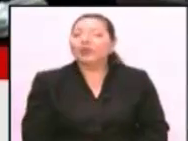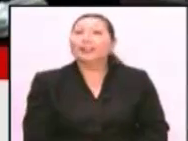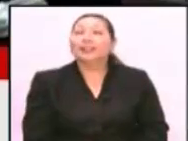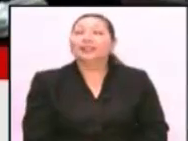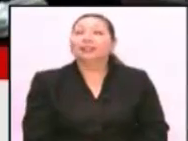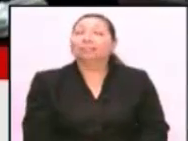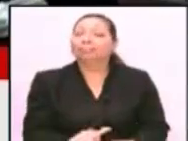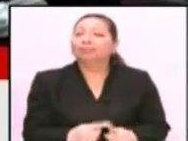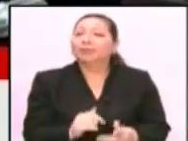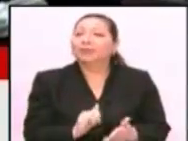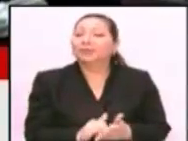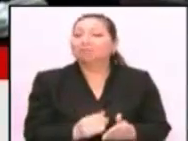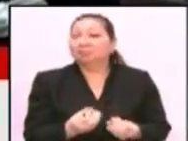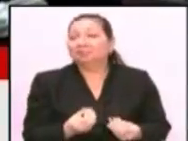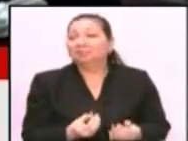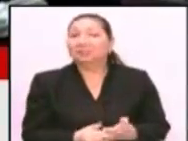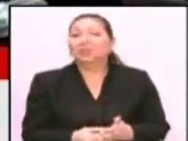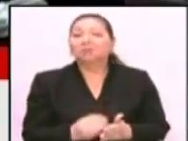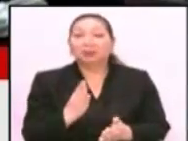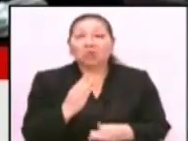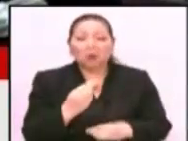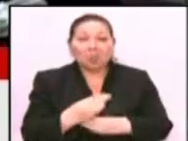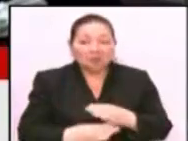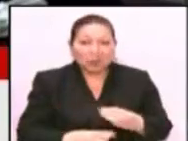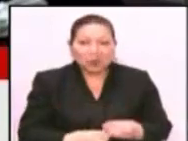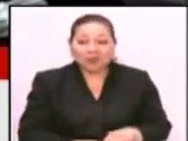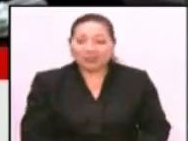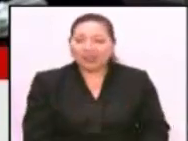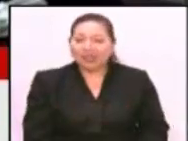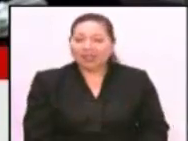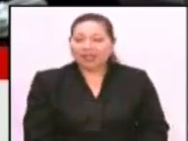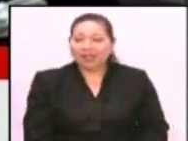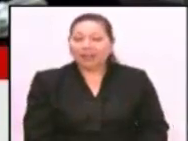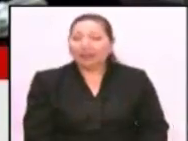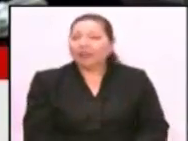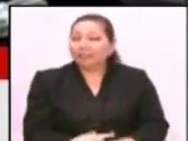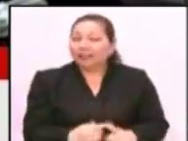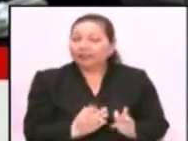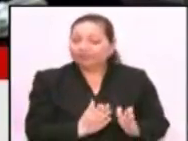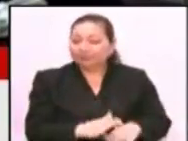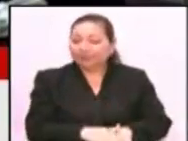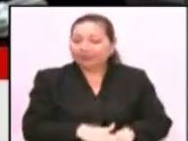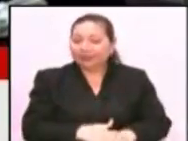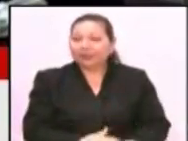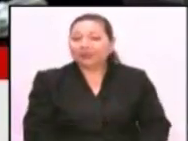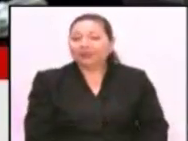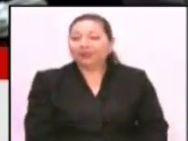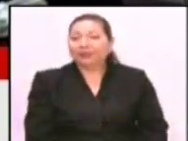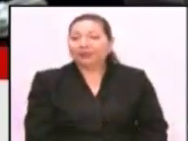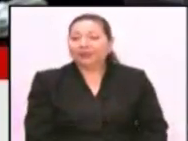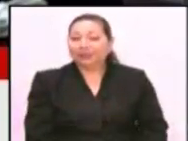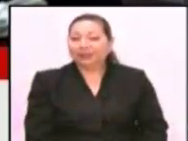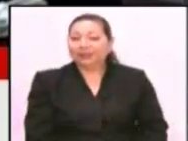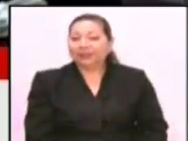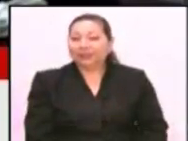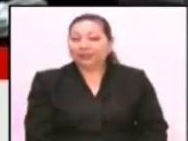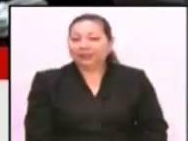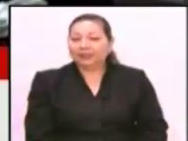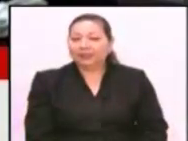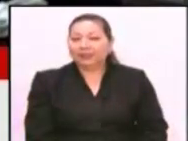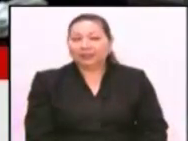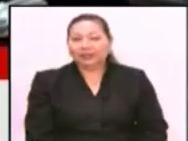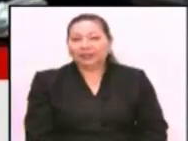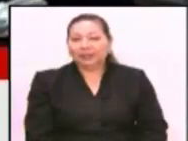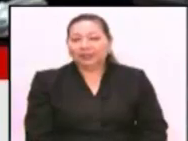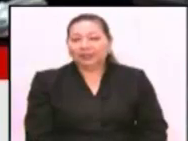fundaciones multilaterales como el Banco Mundial, MCC, USAID y diferentes operadores. ¿Sí? Y en la última, siguiente diapositiva, por